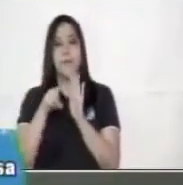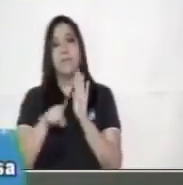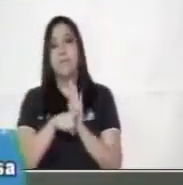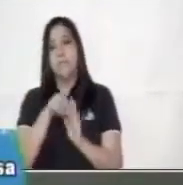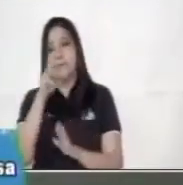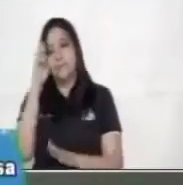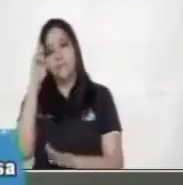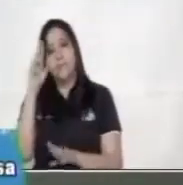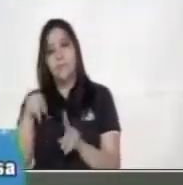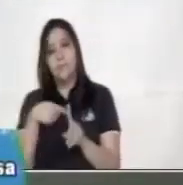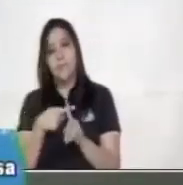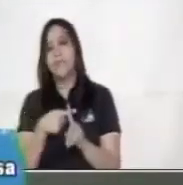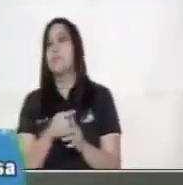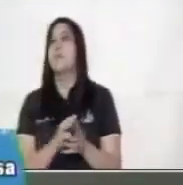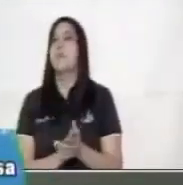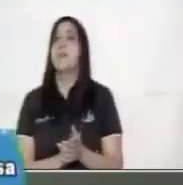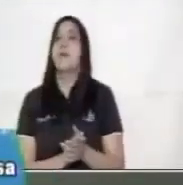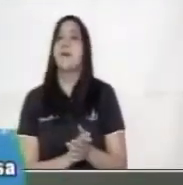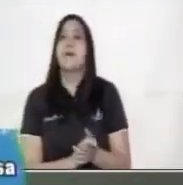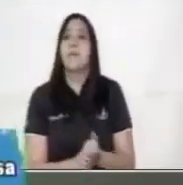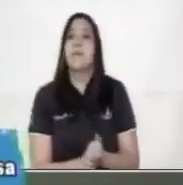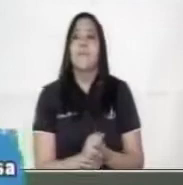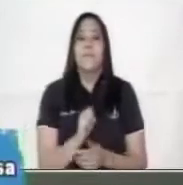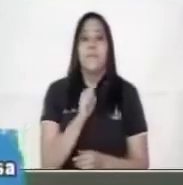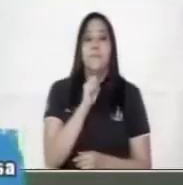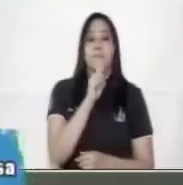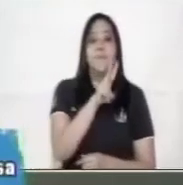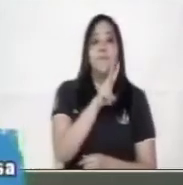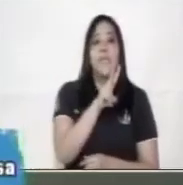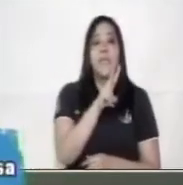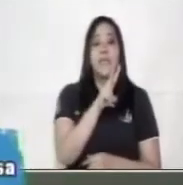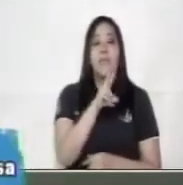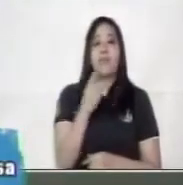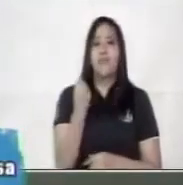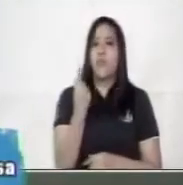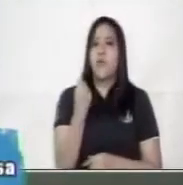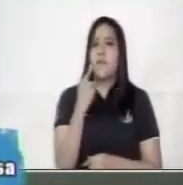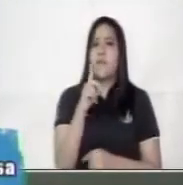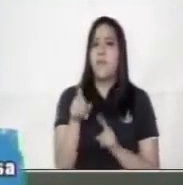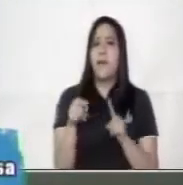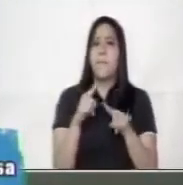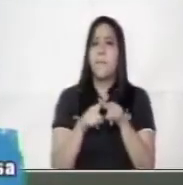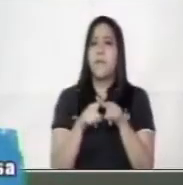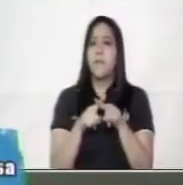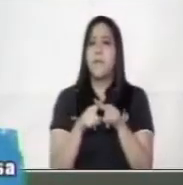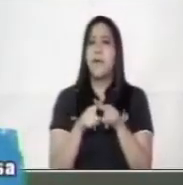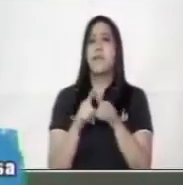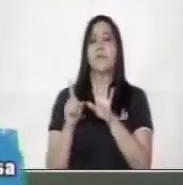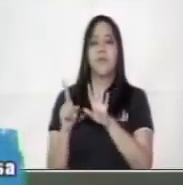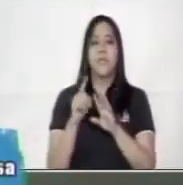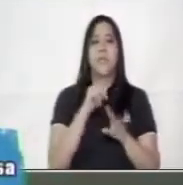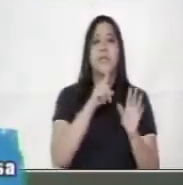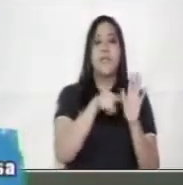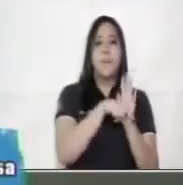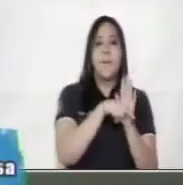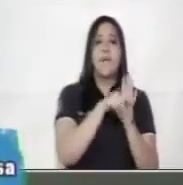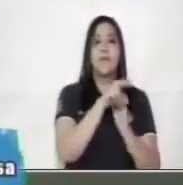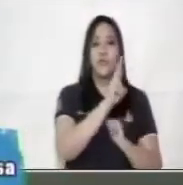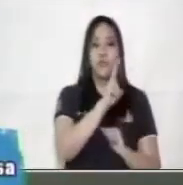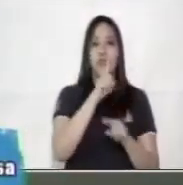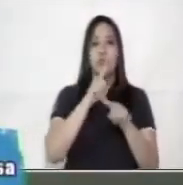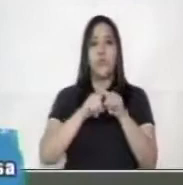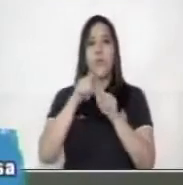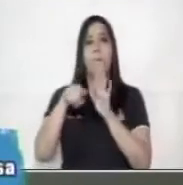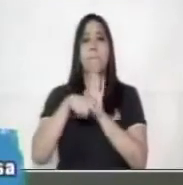más. 2, ¿por qué número hay que multiplicar? 2 por 6. 2 por 6 da 12 y en